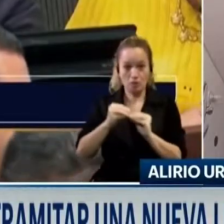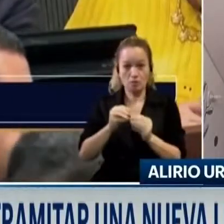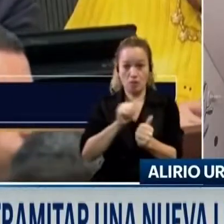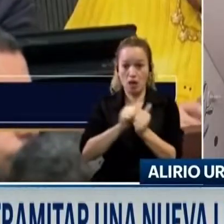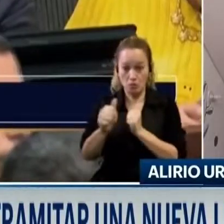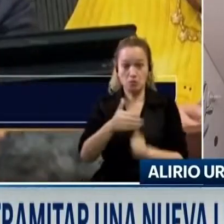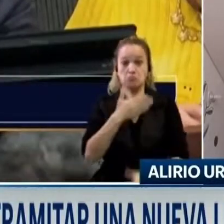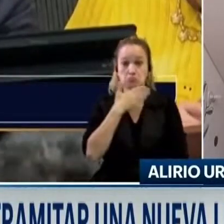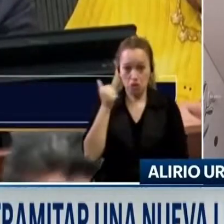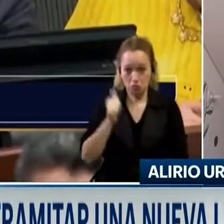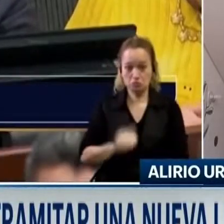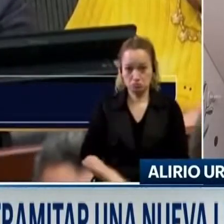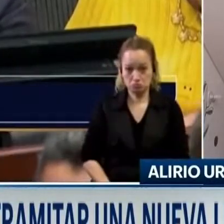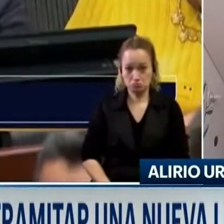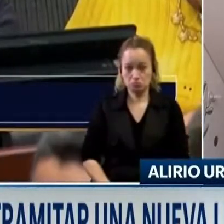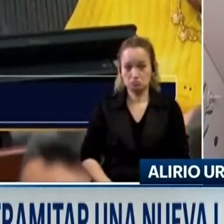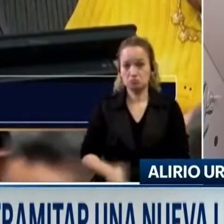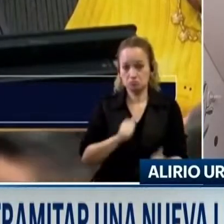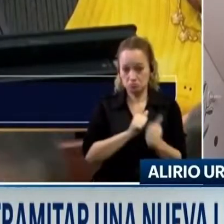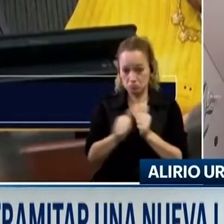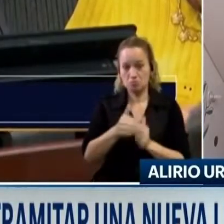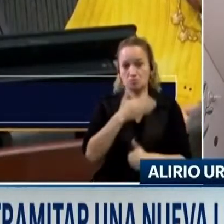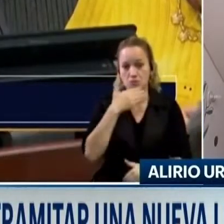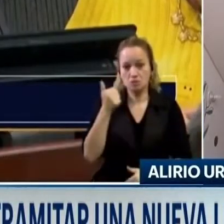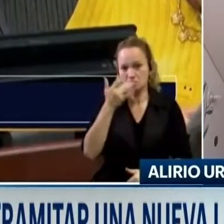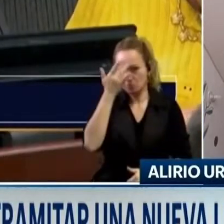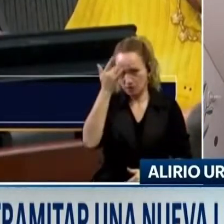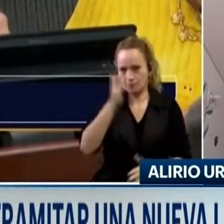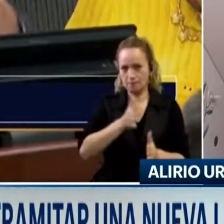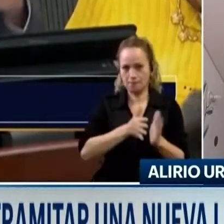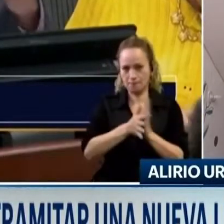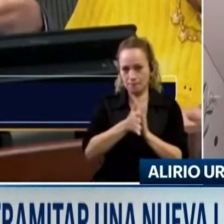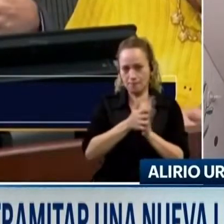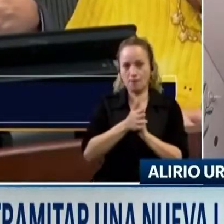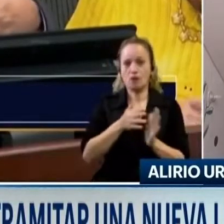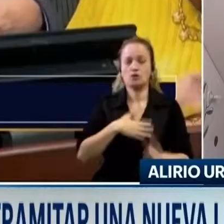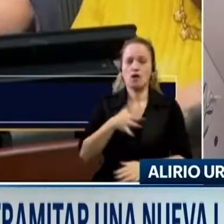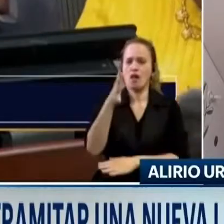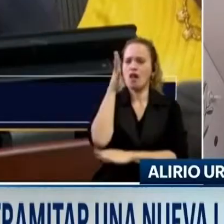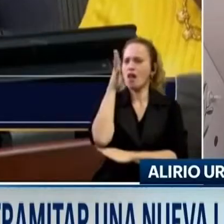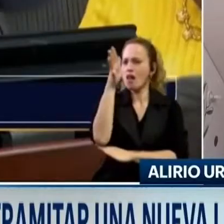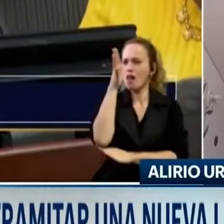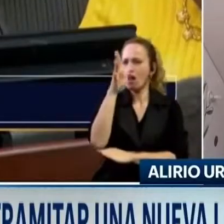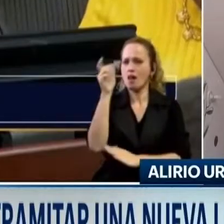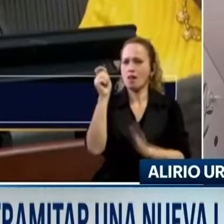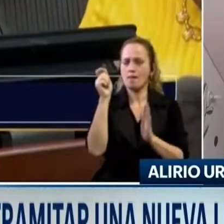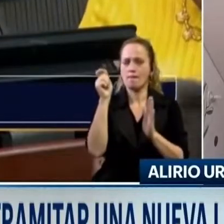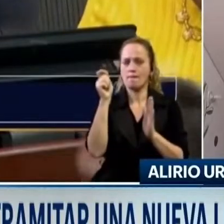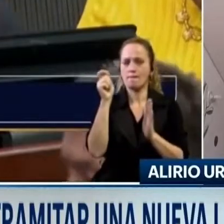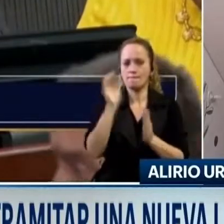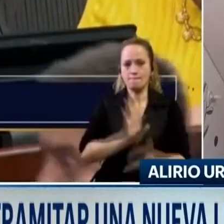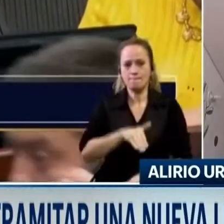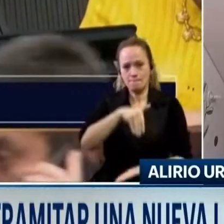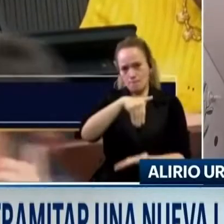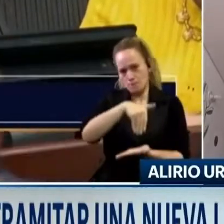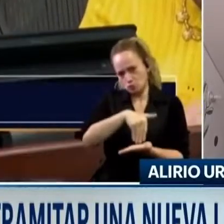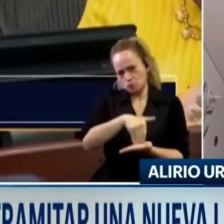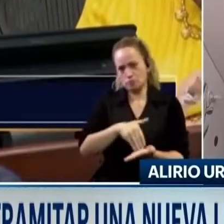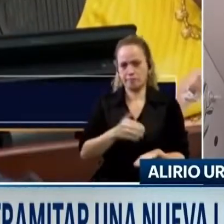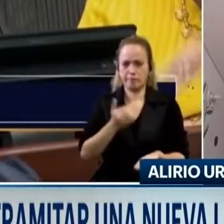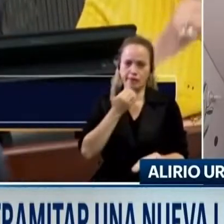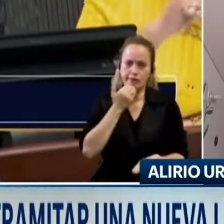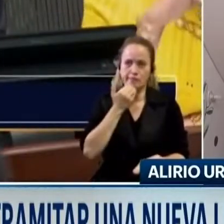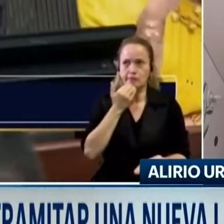desde mi absoluta ignorancia el proyecto de la paz Total no tendría que primero pasar por unción